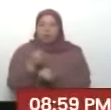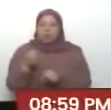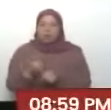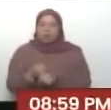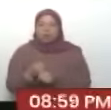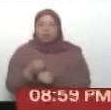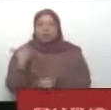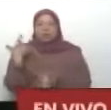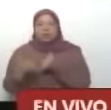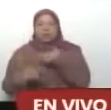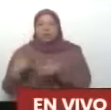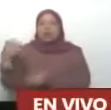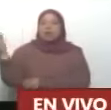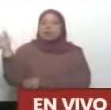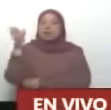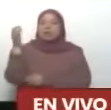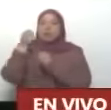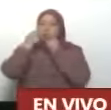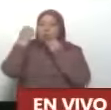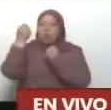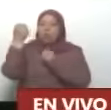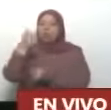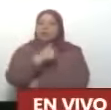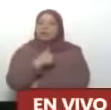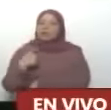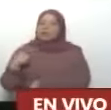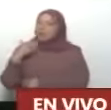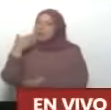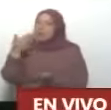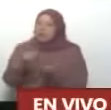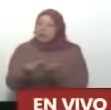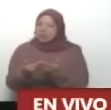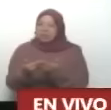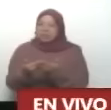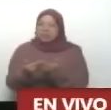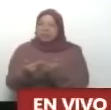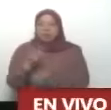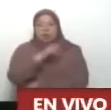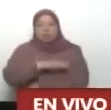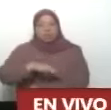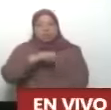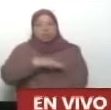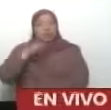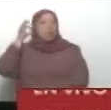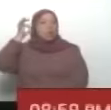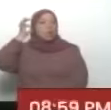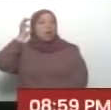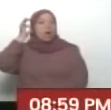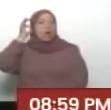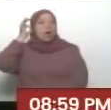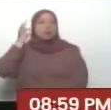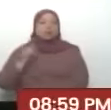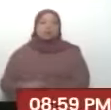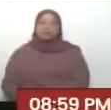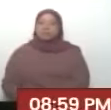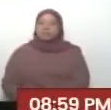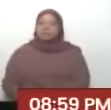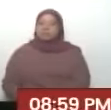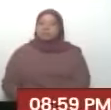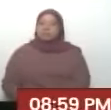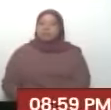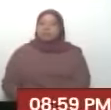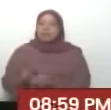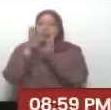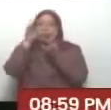estamos aquí con una bandera de lucha. También le queremos dar gracias por la gran misión mujer, porque en realidad es